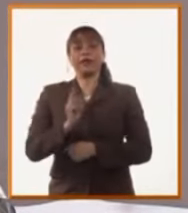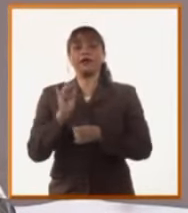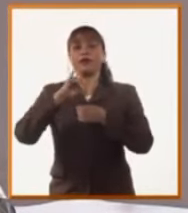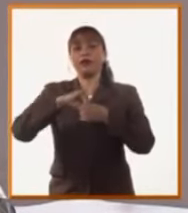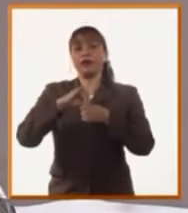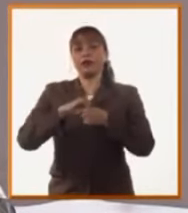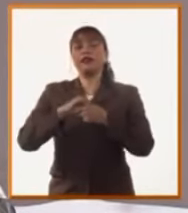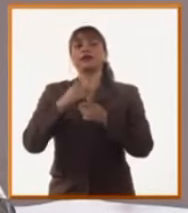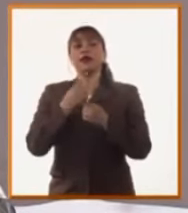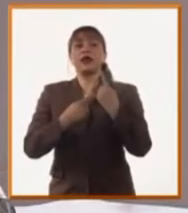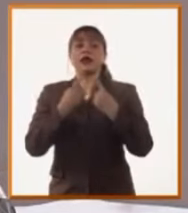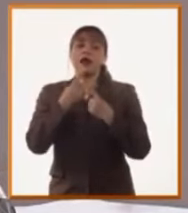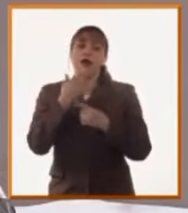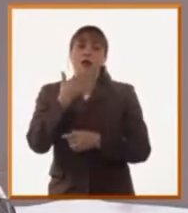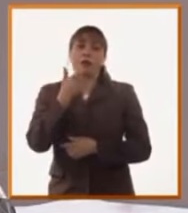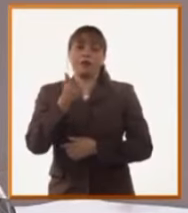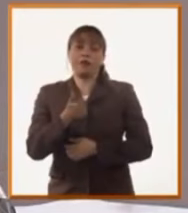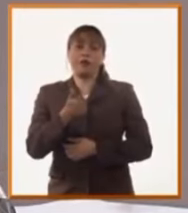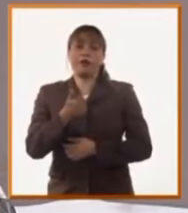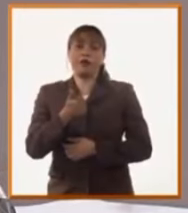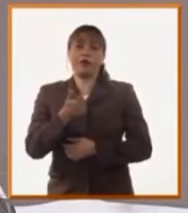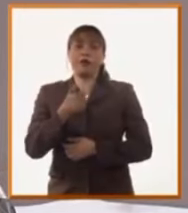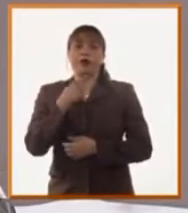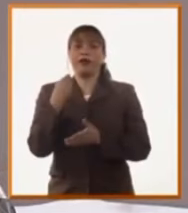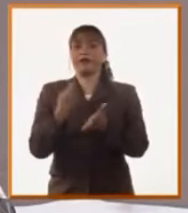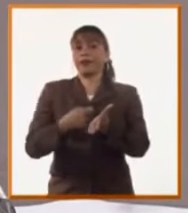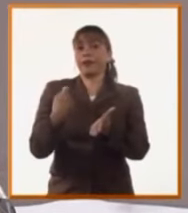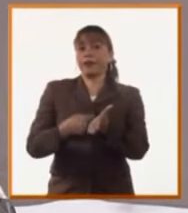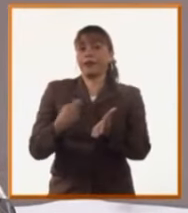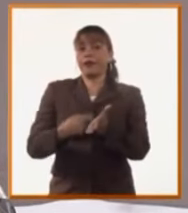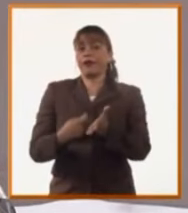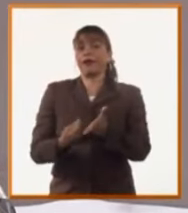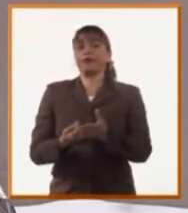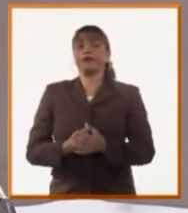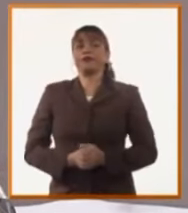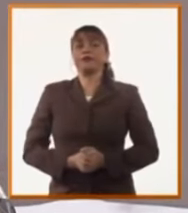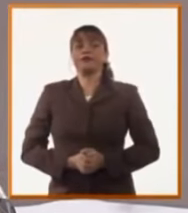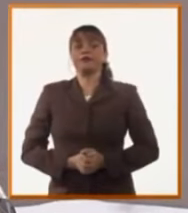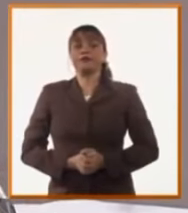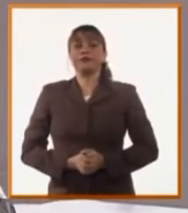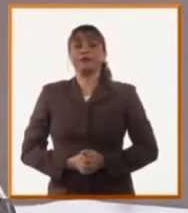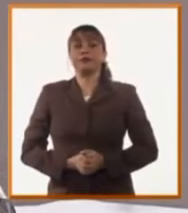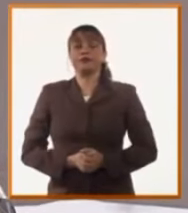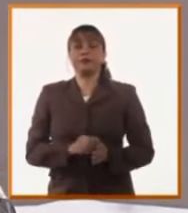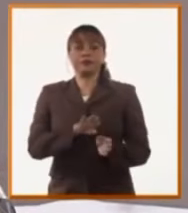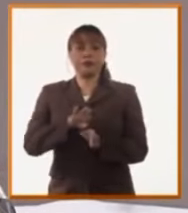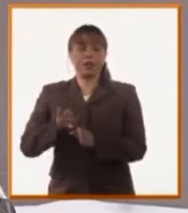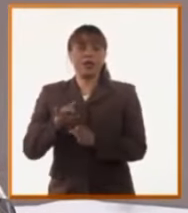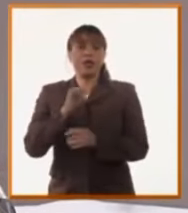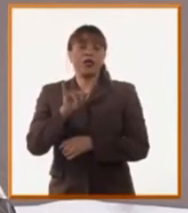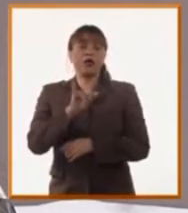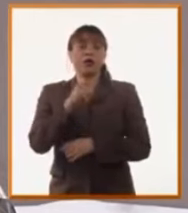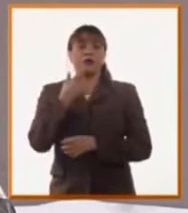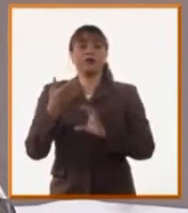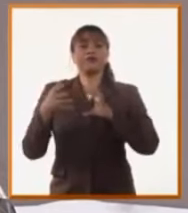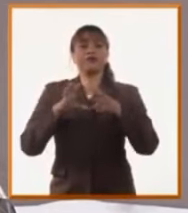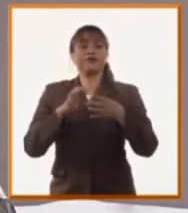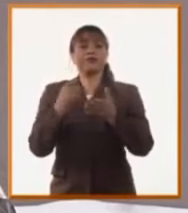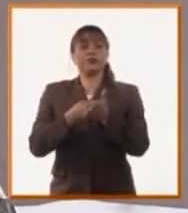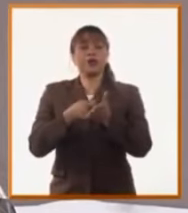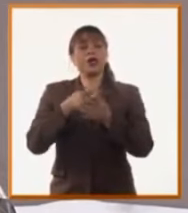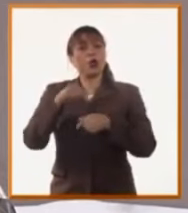tratamiento más atenuado en en la liquidación de del impuesto aquí también hay una particularidad que queríamos